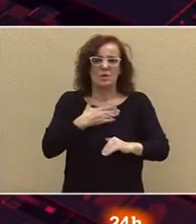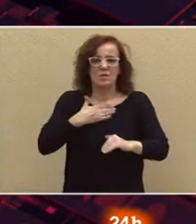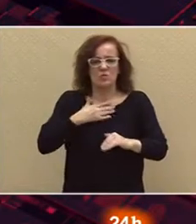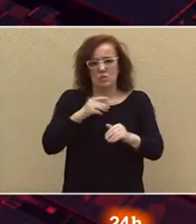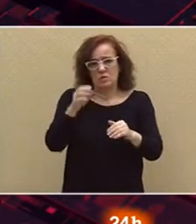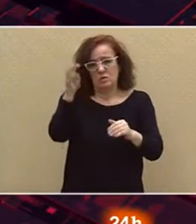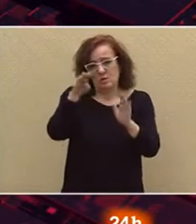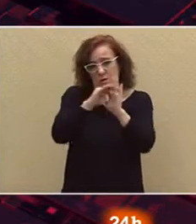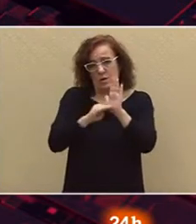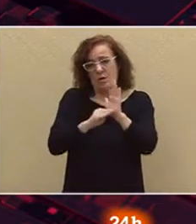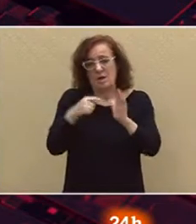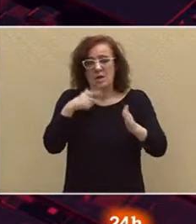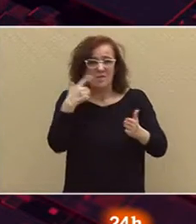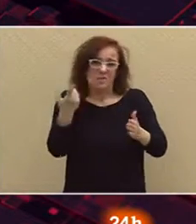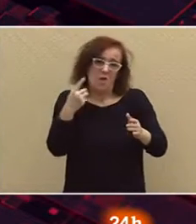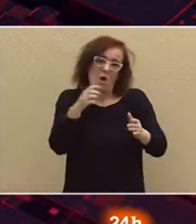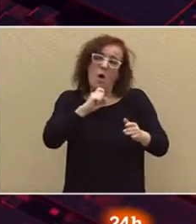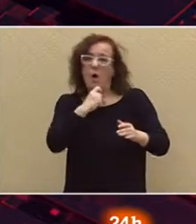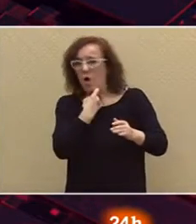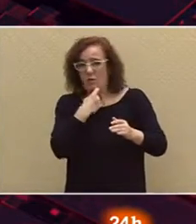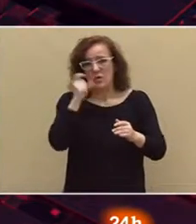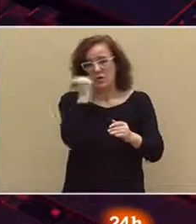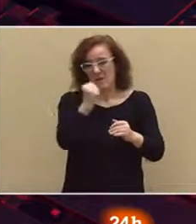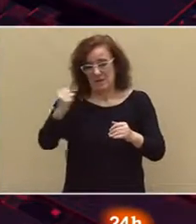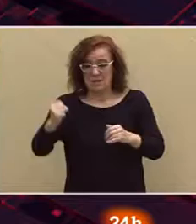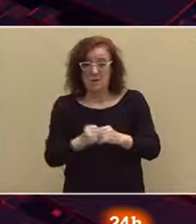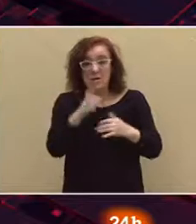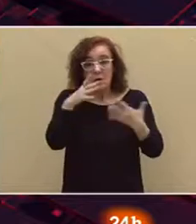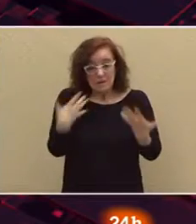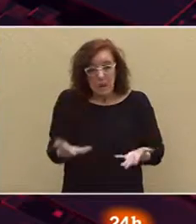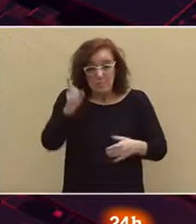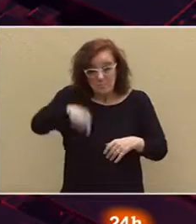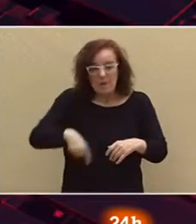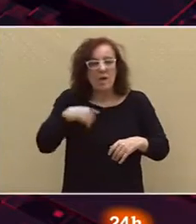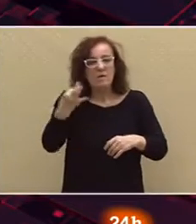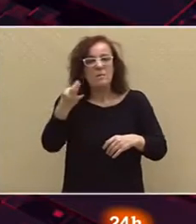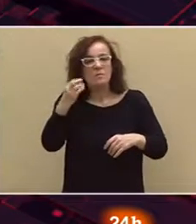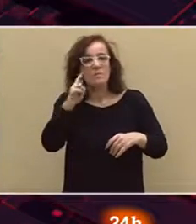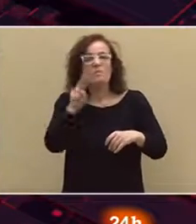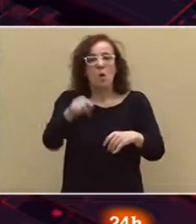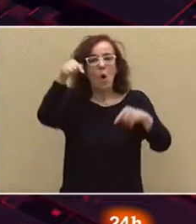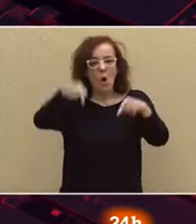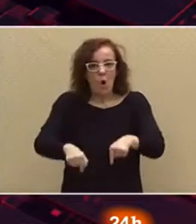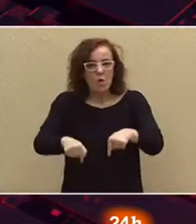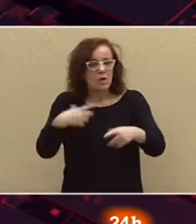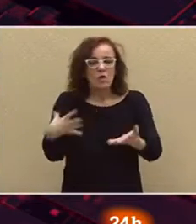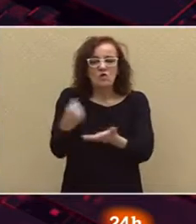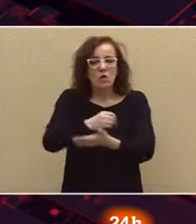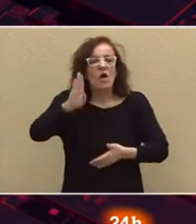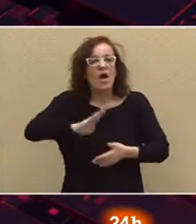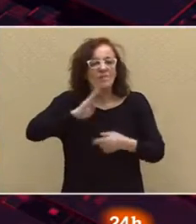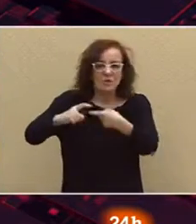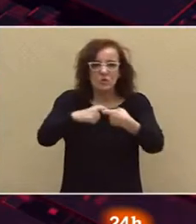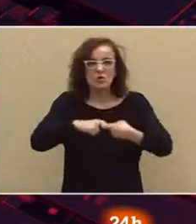a la vileza y el odio de los asesinos. Asimismo, debemos mostrar hoy aquí todo nuestro afecto y solidaridad a